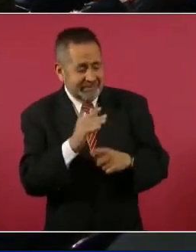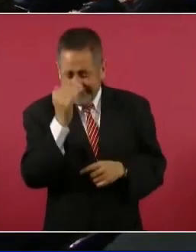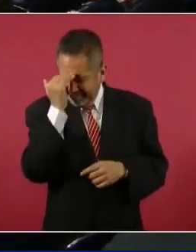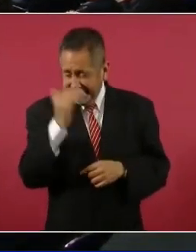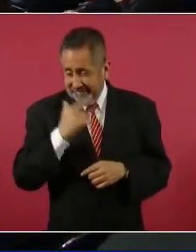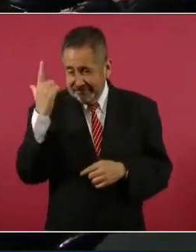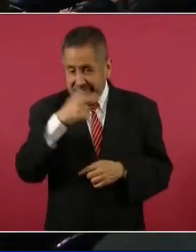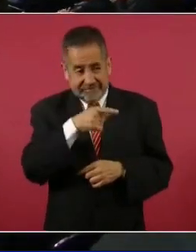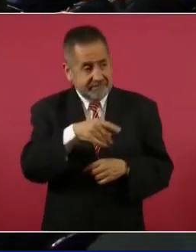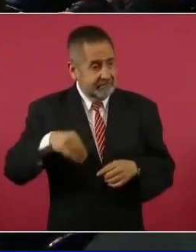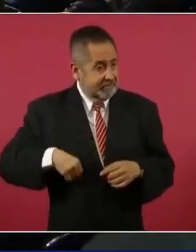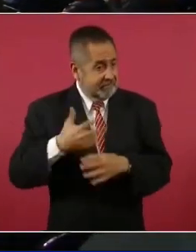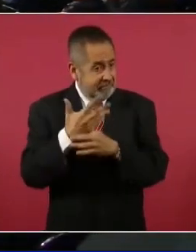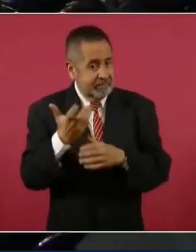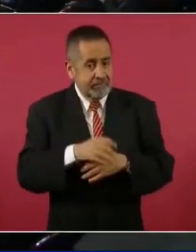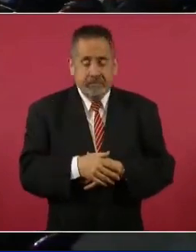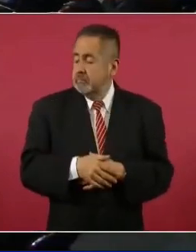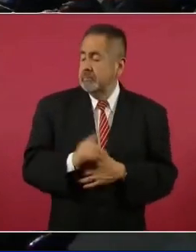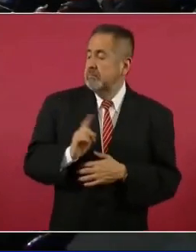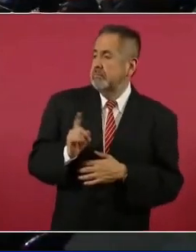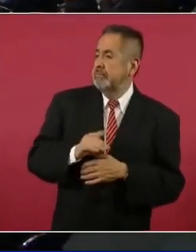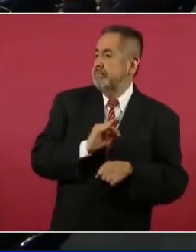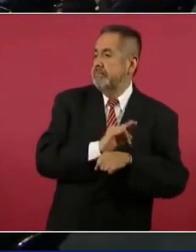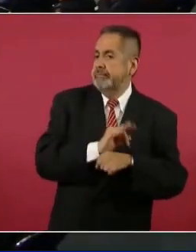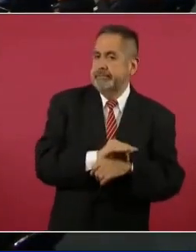horrorosos, lamentables,